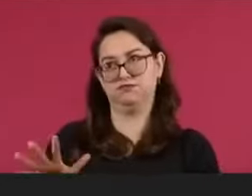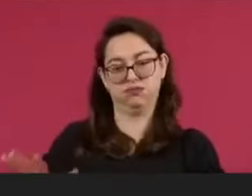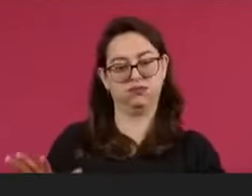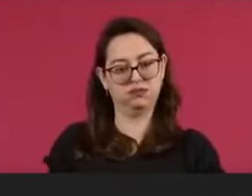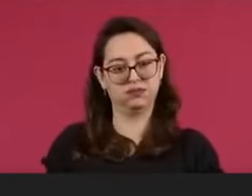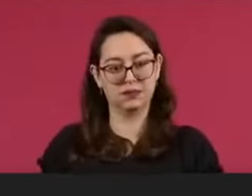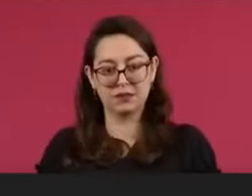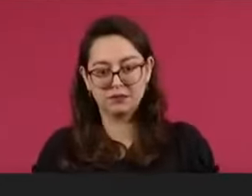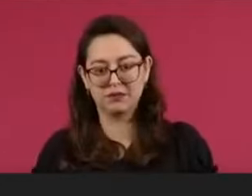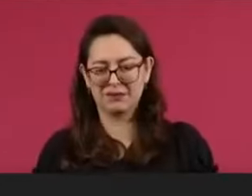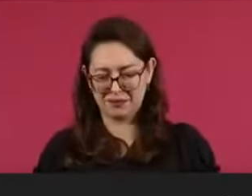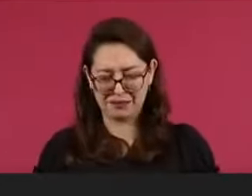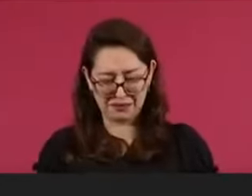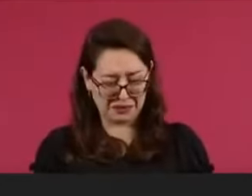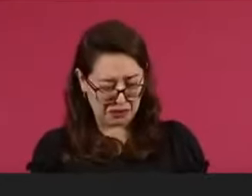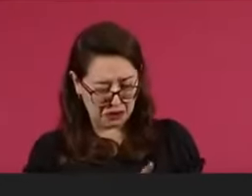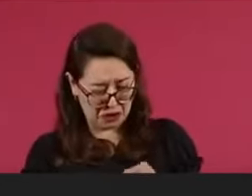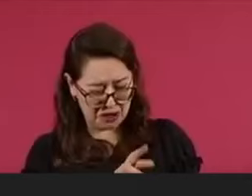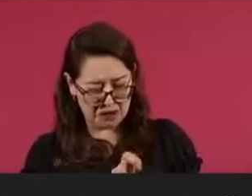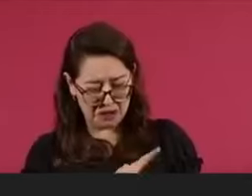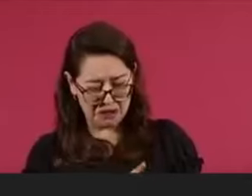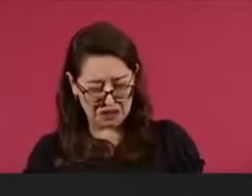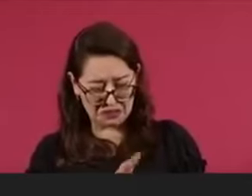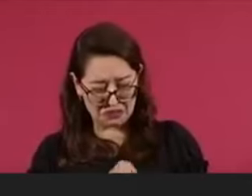Ciencia, ¿sí? Con